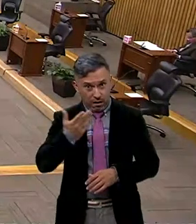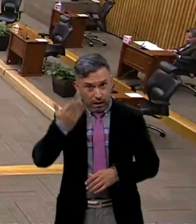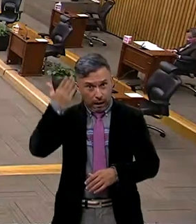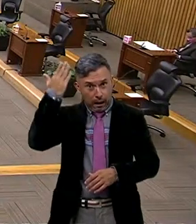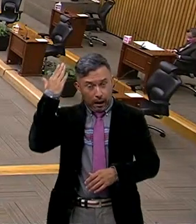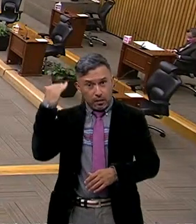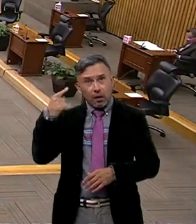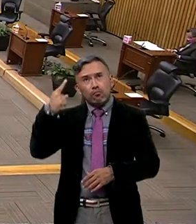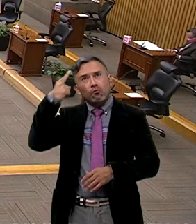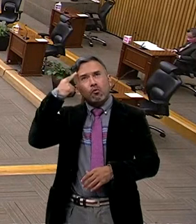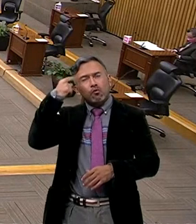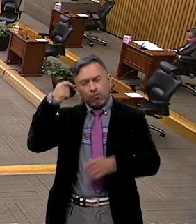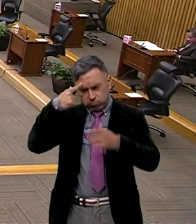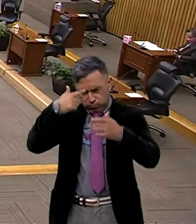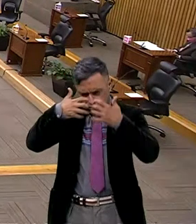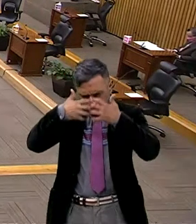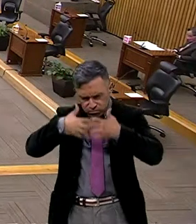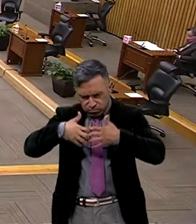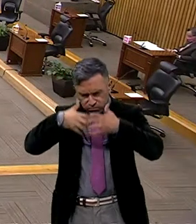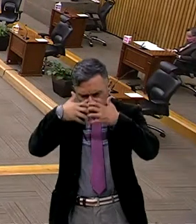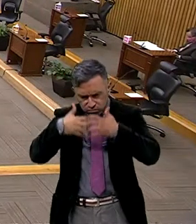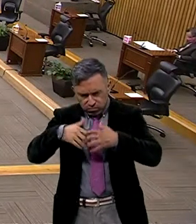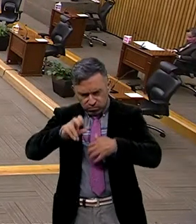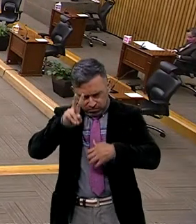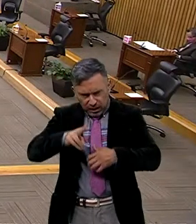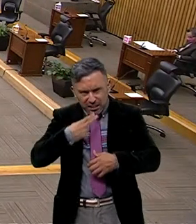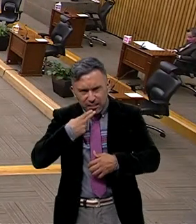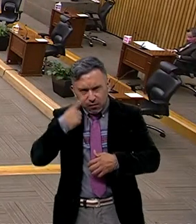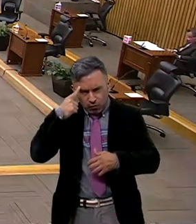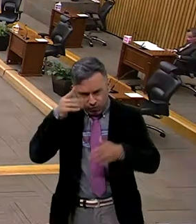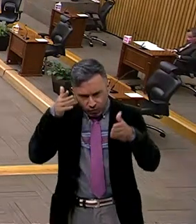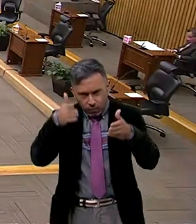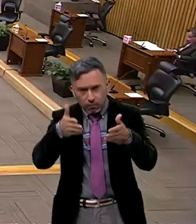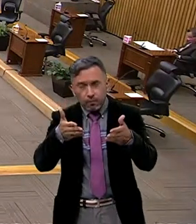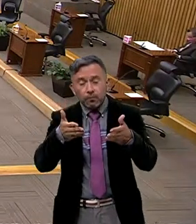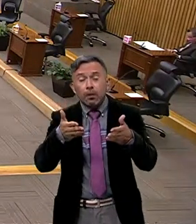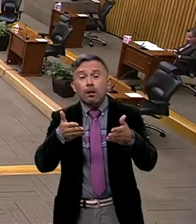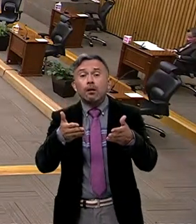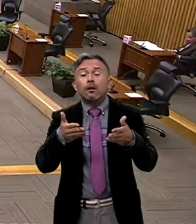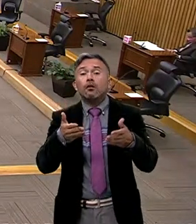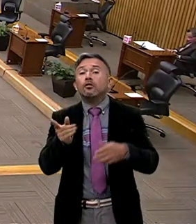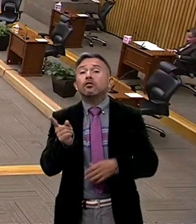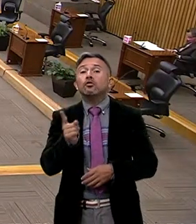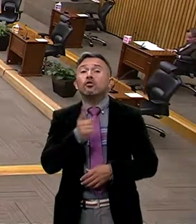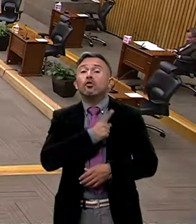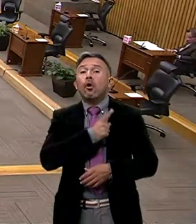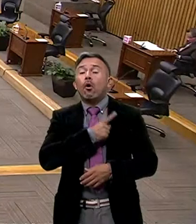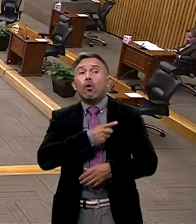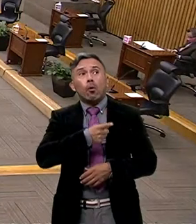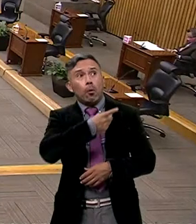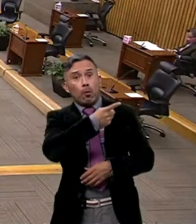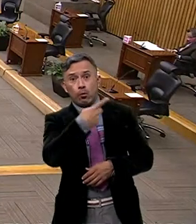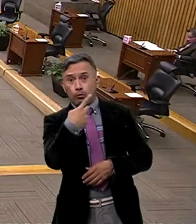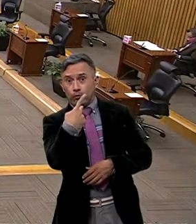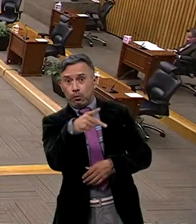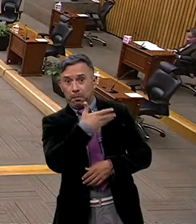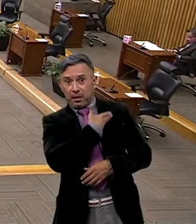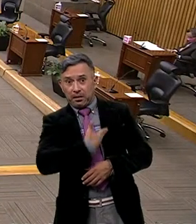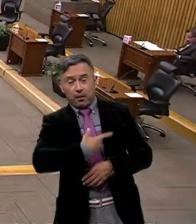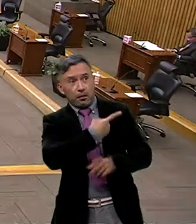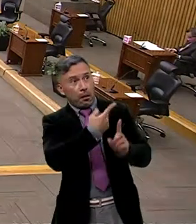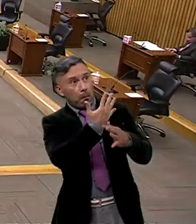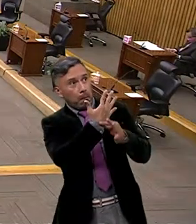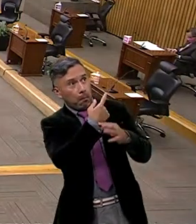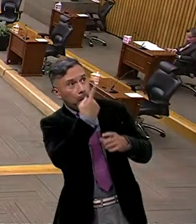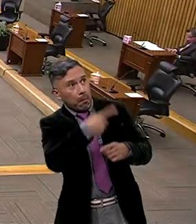músculo que funciona y no solamente para inclinarse a lo que diga a su presidente porque si